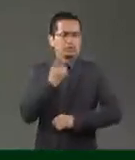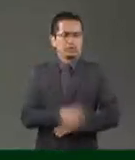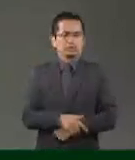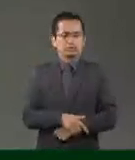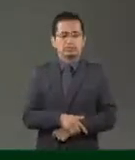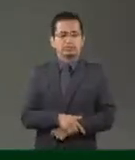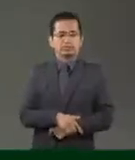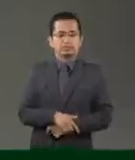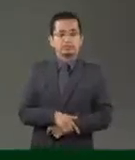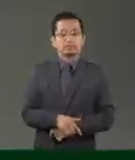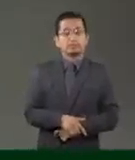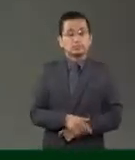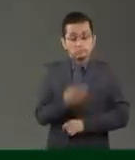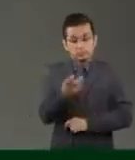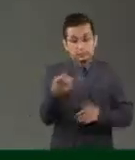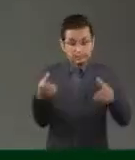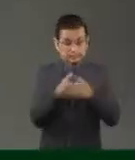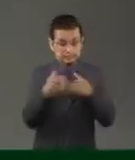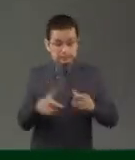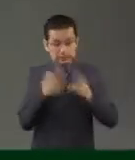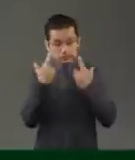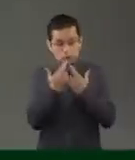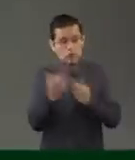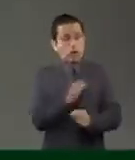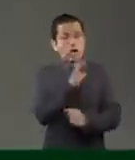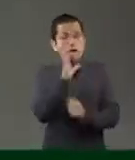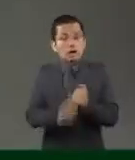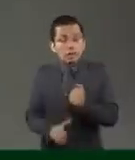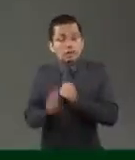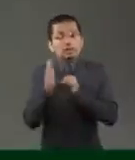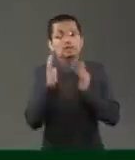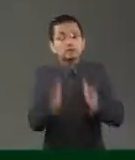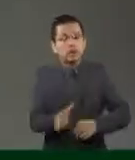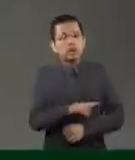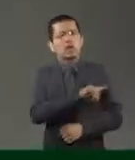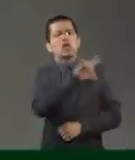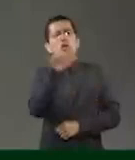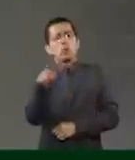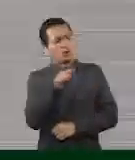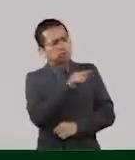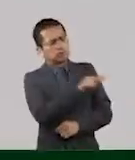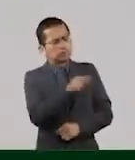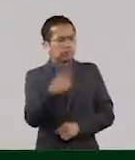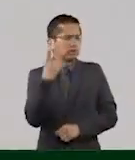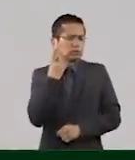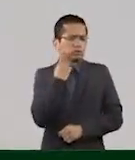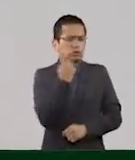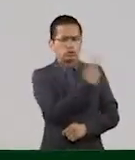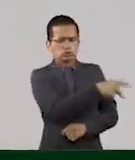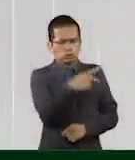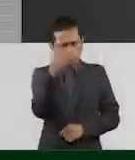Pues al término de esta reunión, diputadas y diputados mexicanos realizaron un balance de los trabajos.